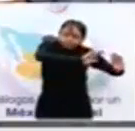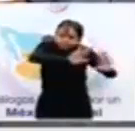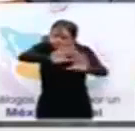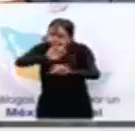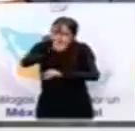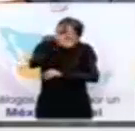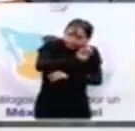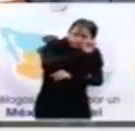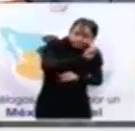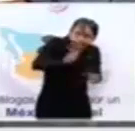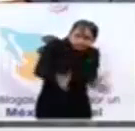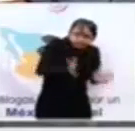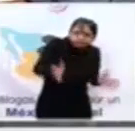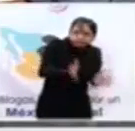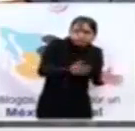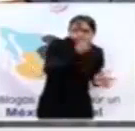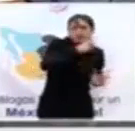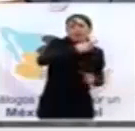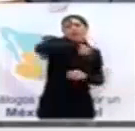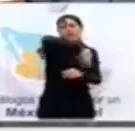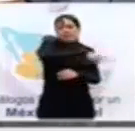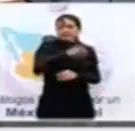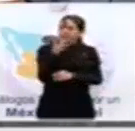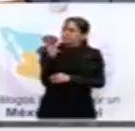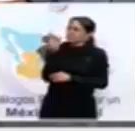elementos serían importantes, son bienes públicos, ¿no?,